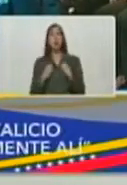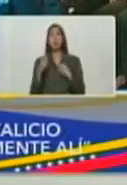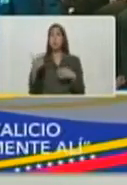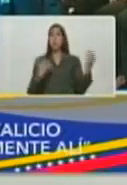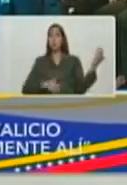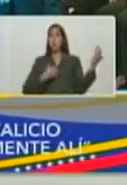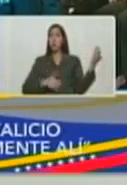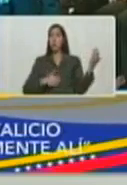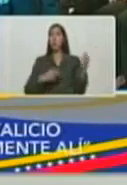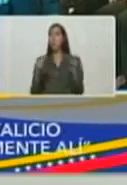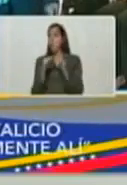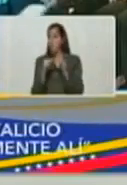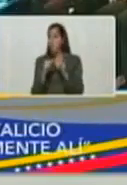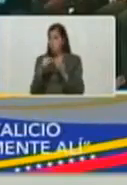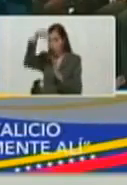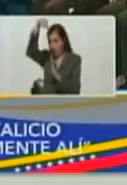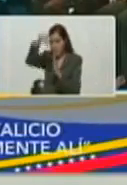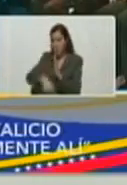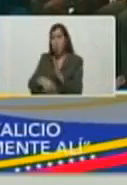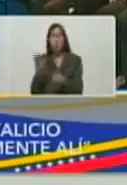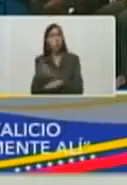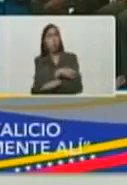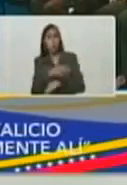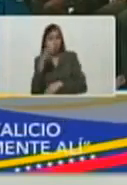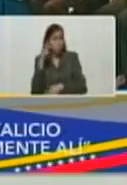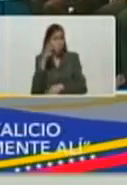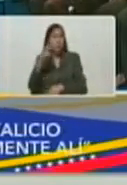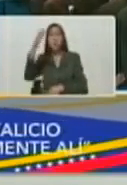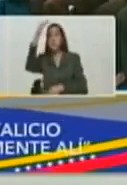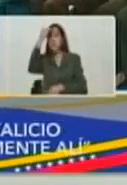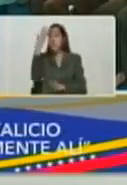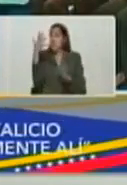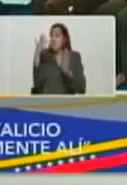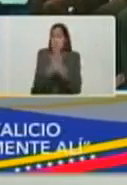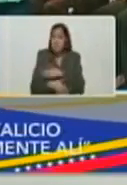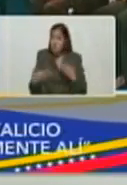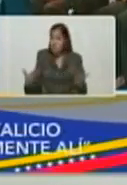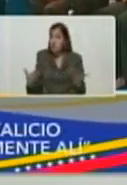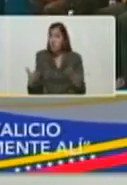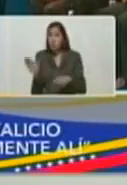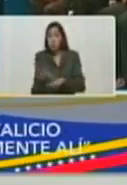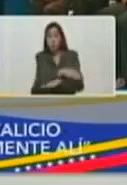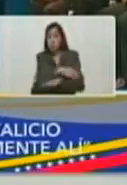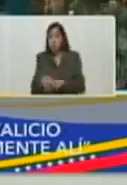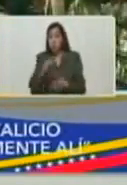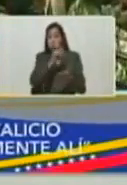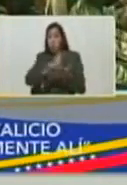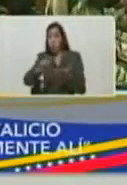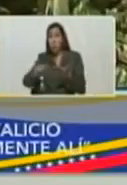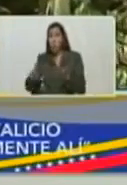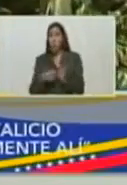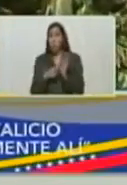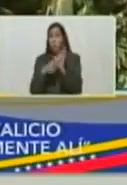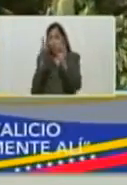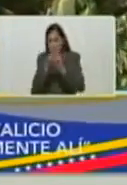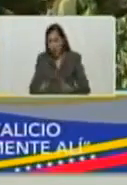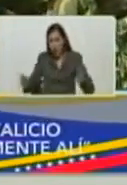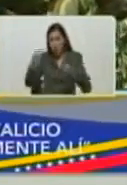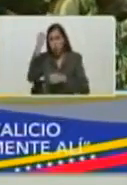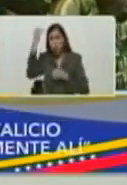quien conozca de Ali, quien escuche sus canciones, saben que Ali sembró los valores, la idea,